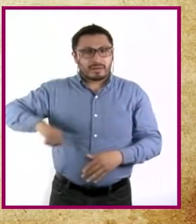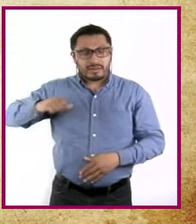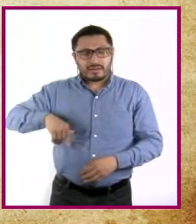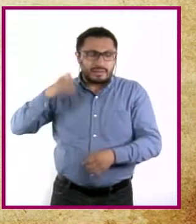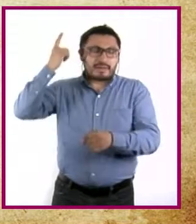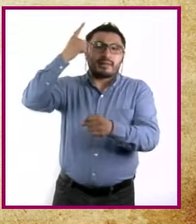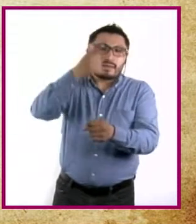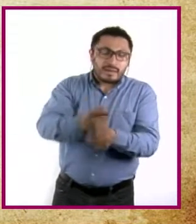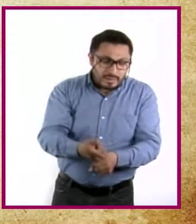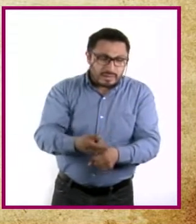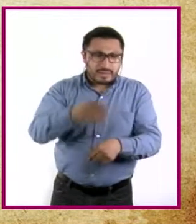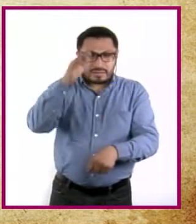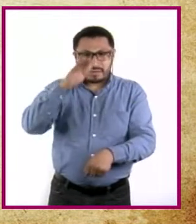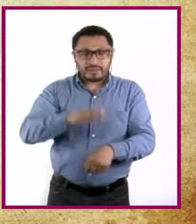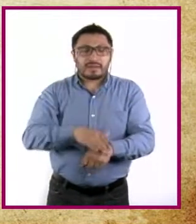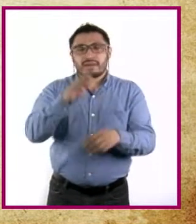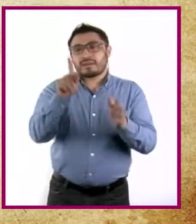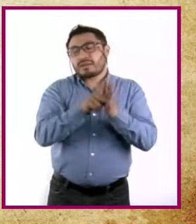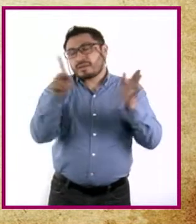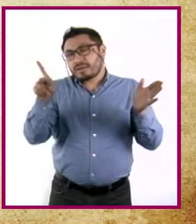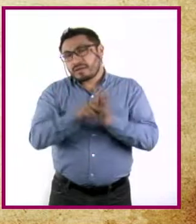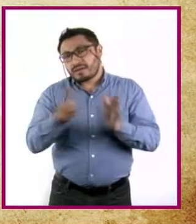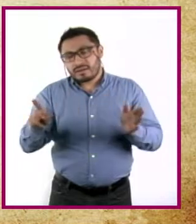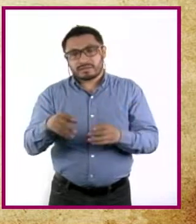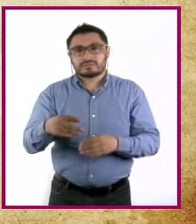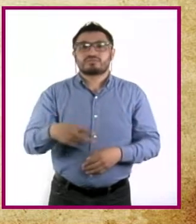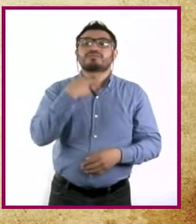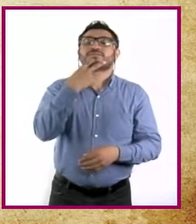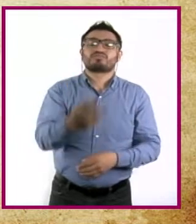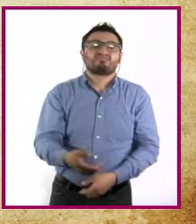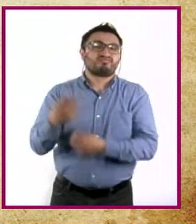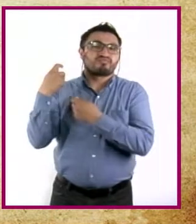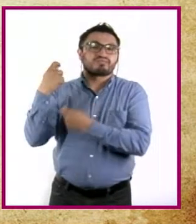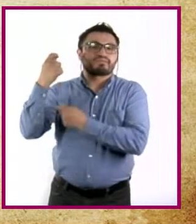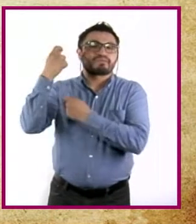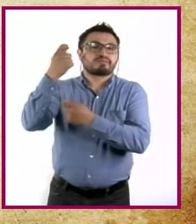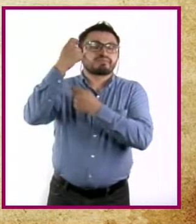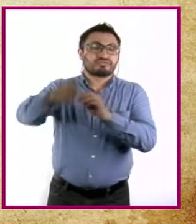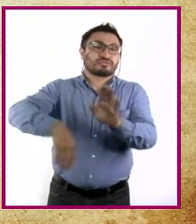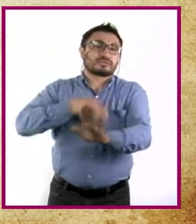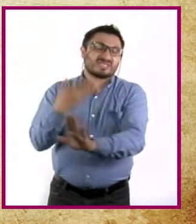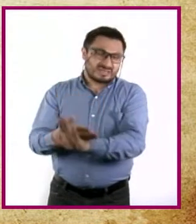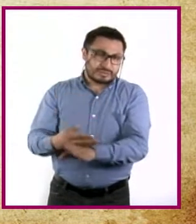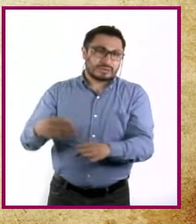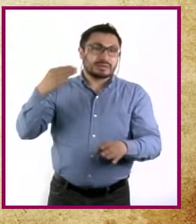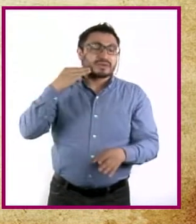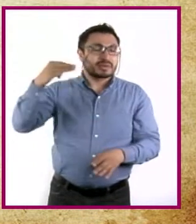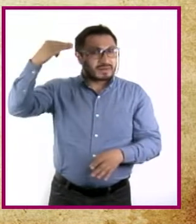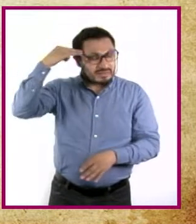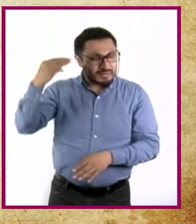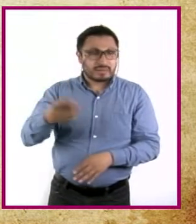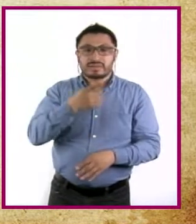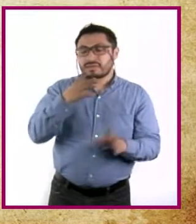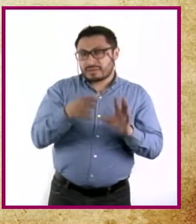frente a las invasiones estadounidense y francesa. ¿Crees que la situación ha cambiado con el paso del